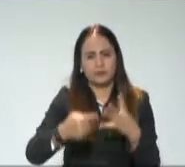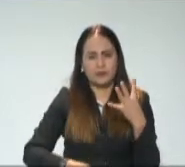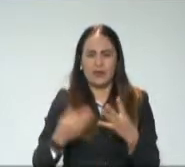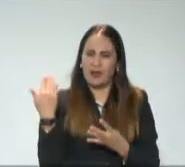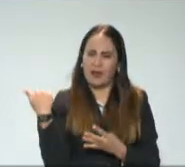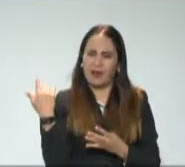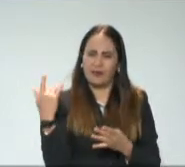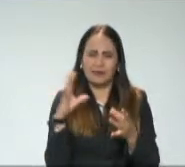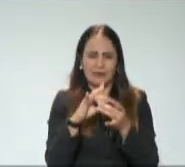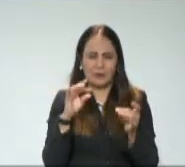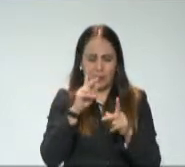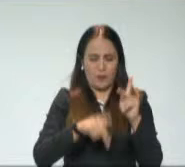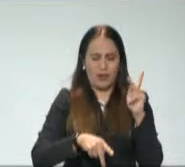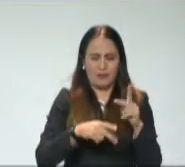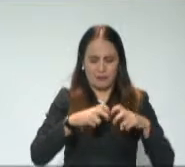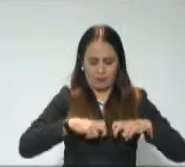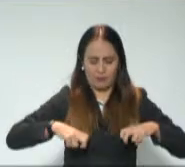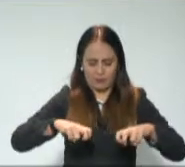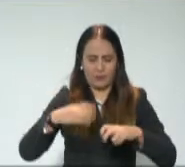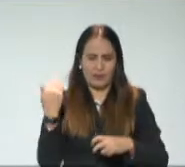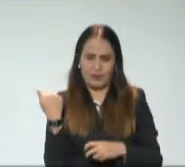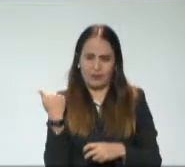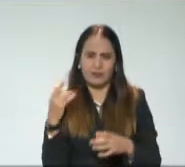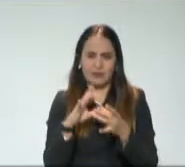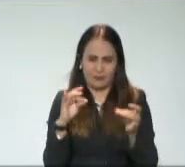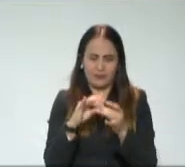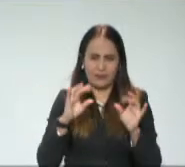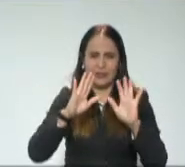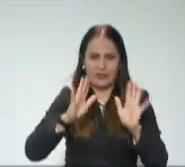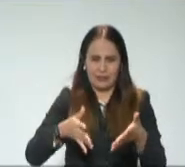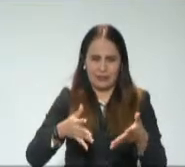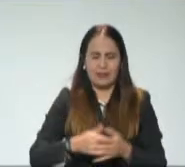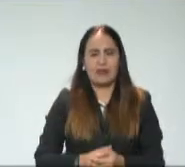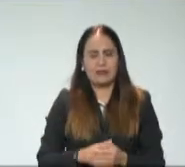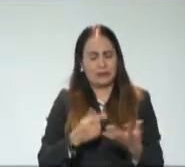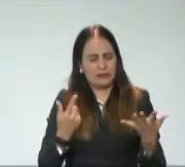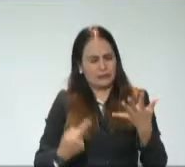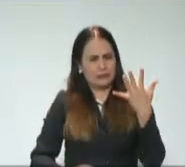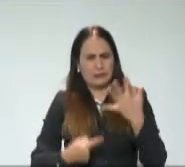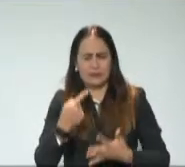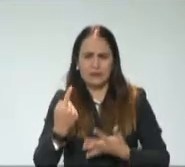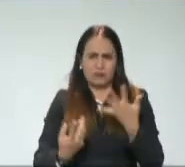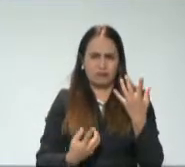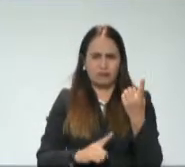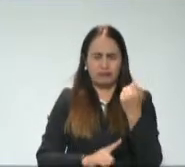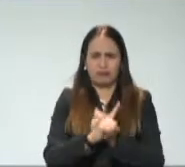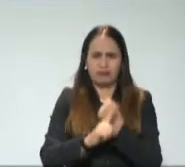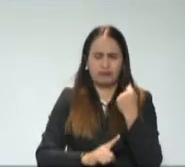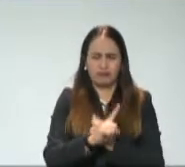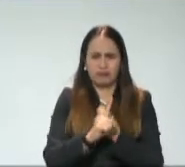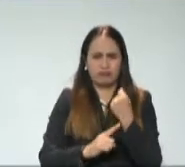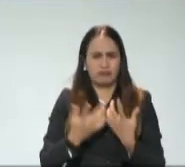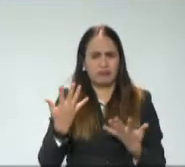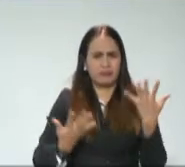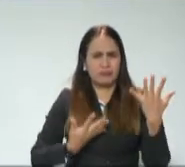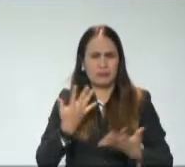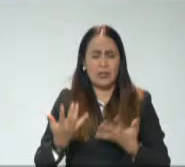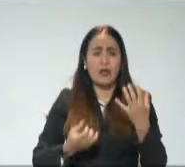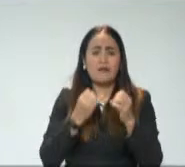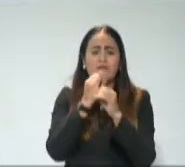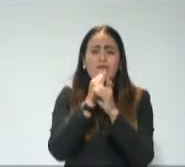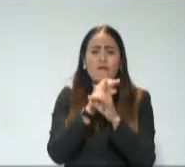sesión anterior se dio un el rompimiento de un paradigma en el sentido de que la